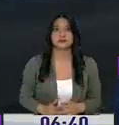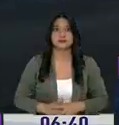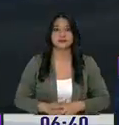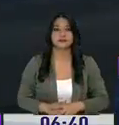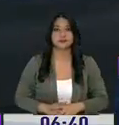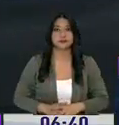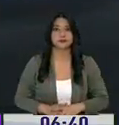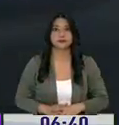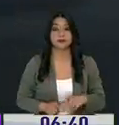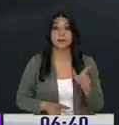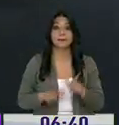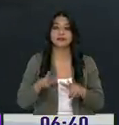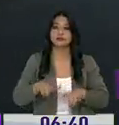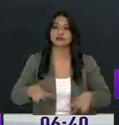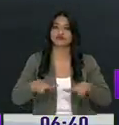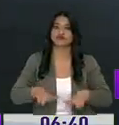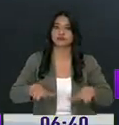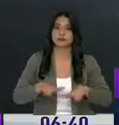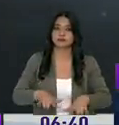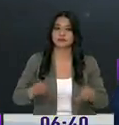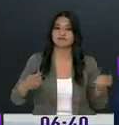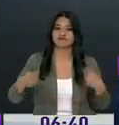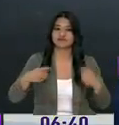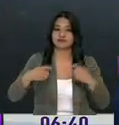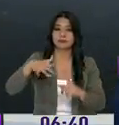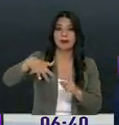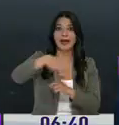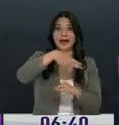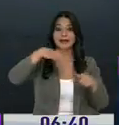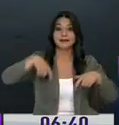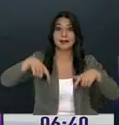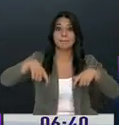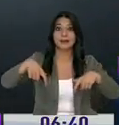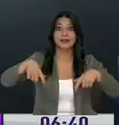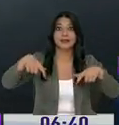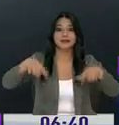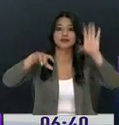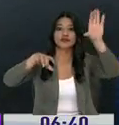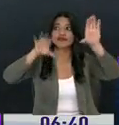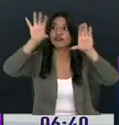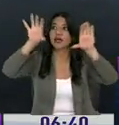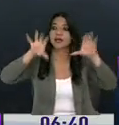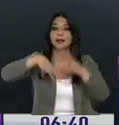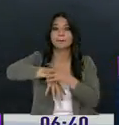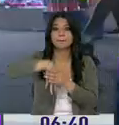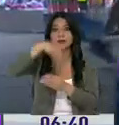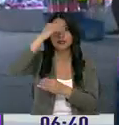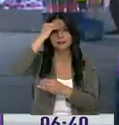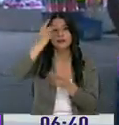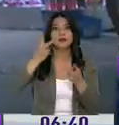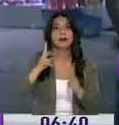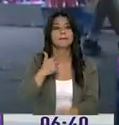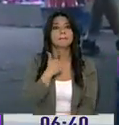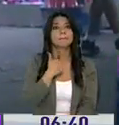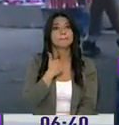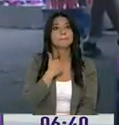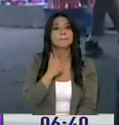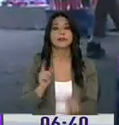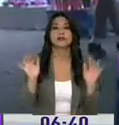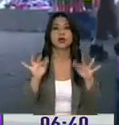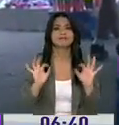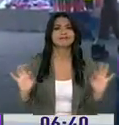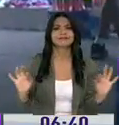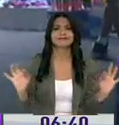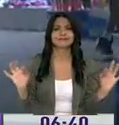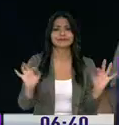Los comerciantes que participaron en la explanada del Parque Samanes en una feria de emprendedores también se vieron afectados. Desde el momento que